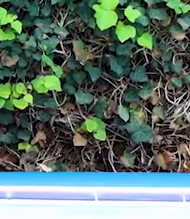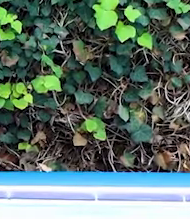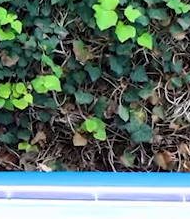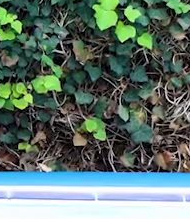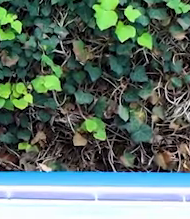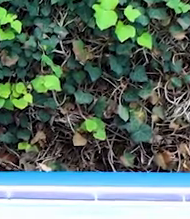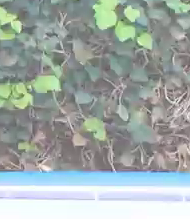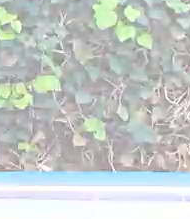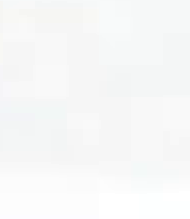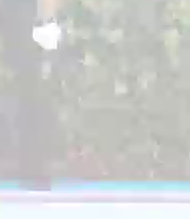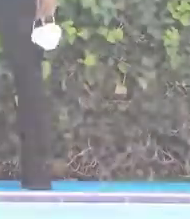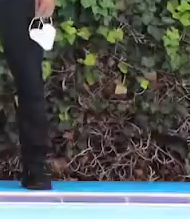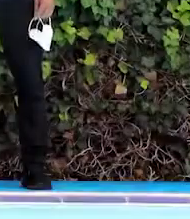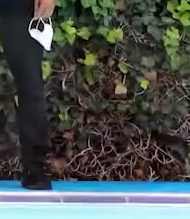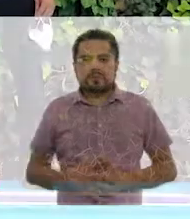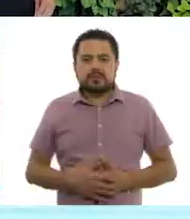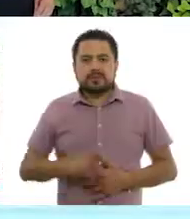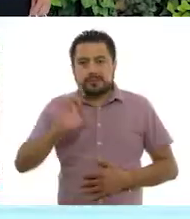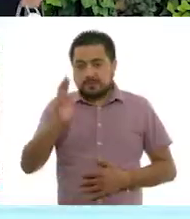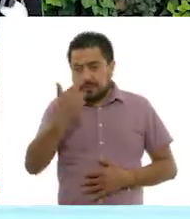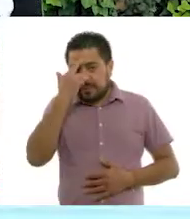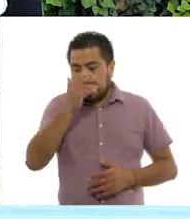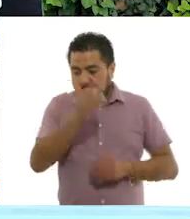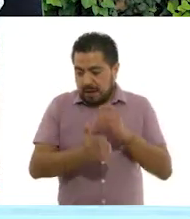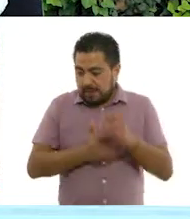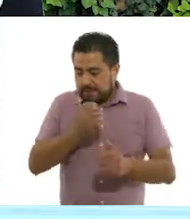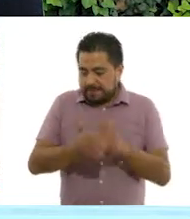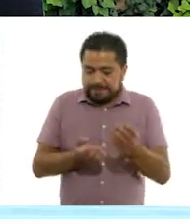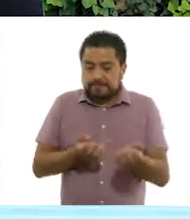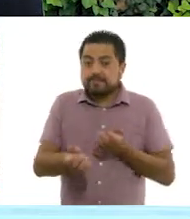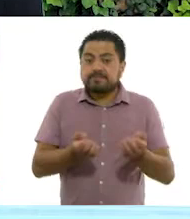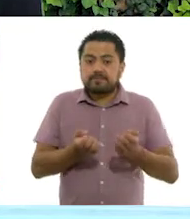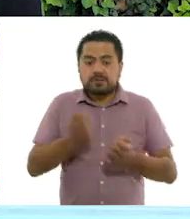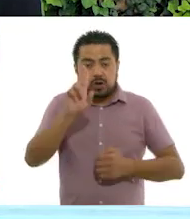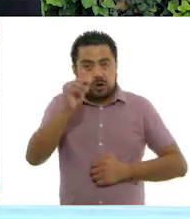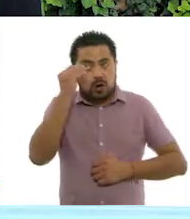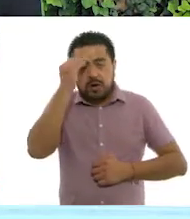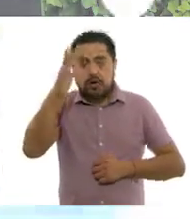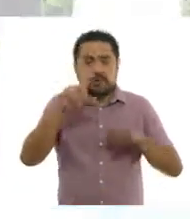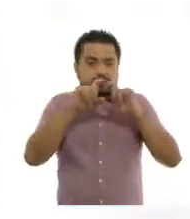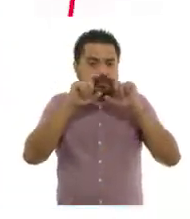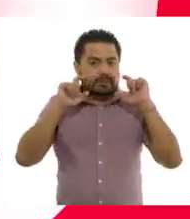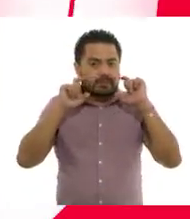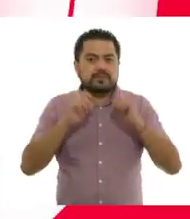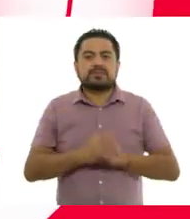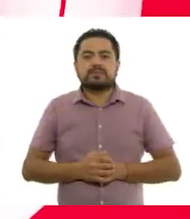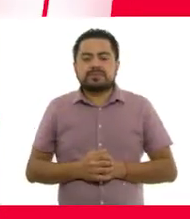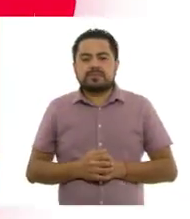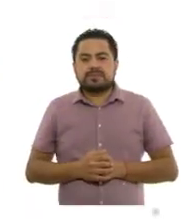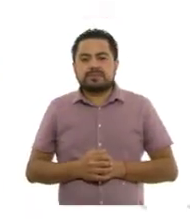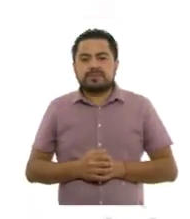el torso. Recuerda, al terminar la activación, no olvides la protección.